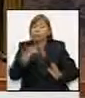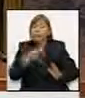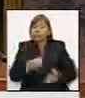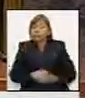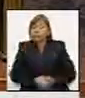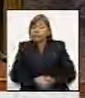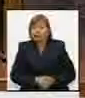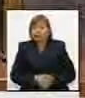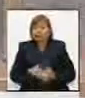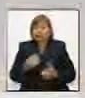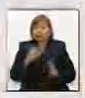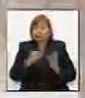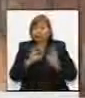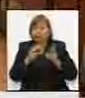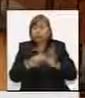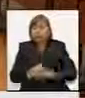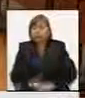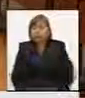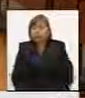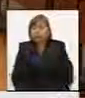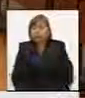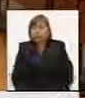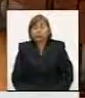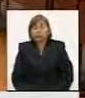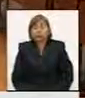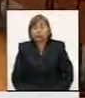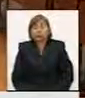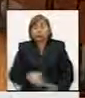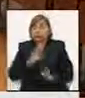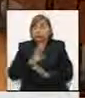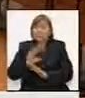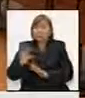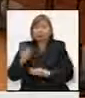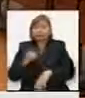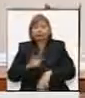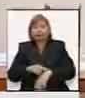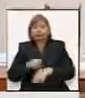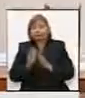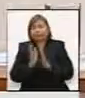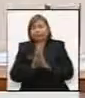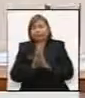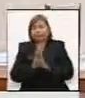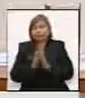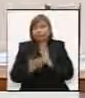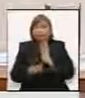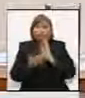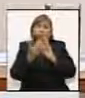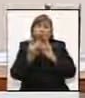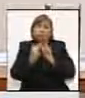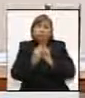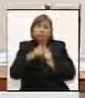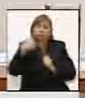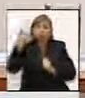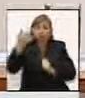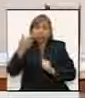debe darse este tema. En otro momento de la sesión, Mario Mantilla pidió la asistencia de los presentes a una siguiente